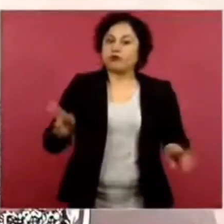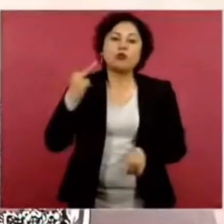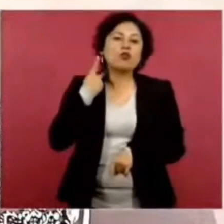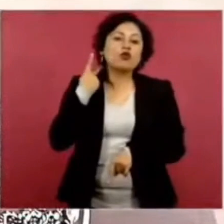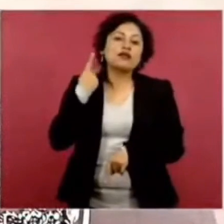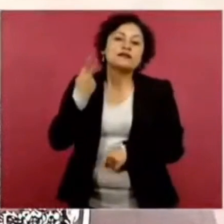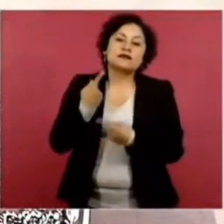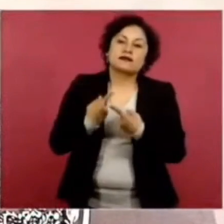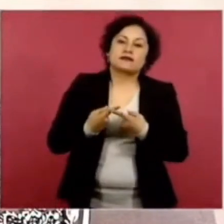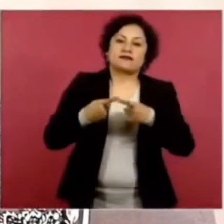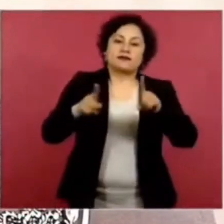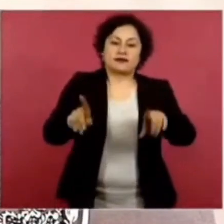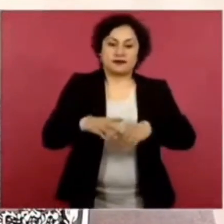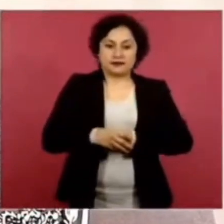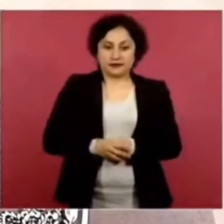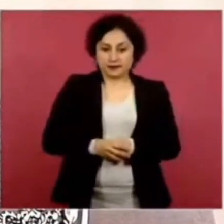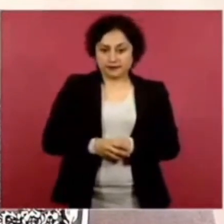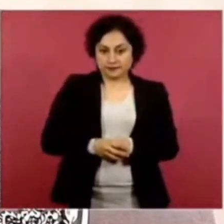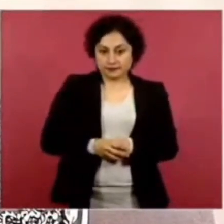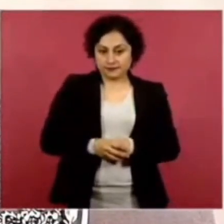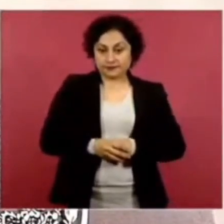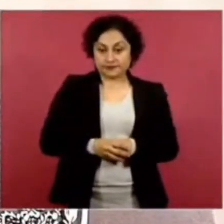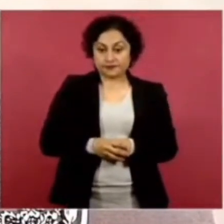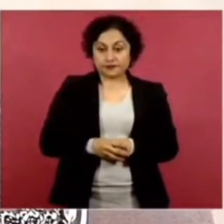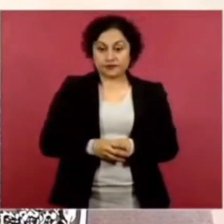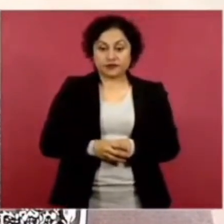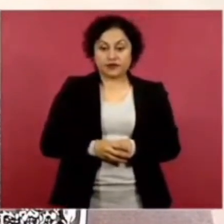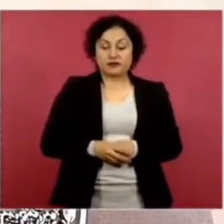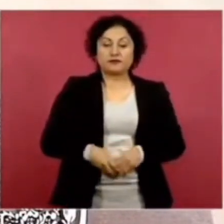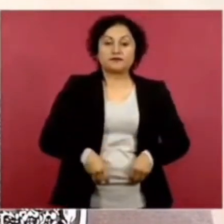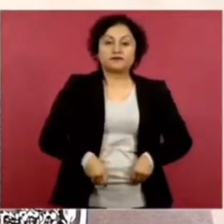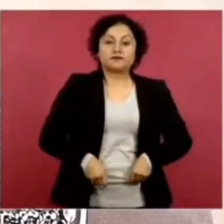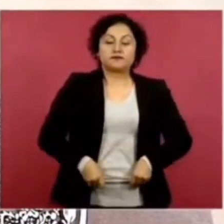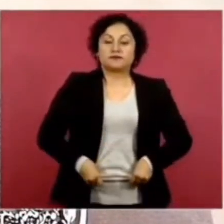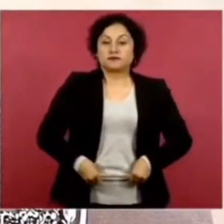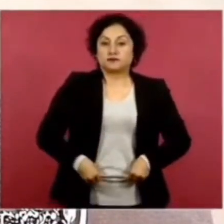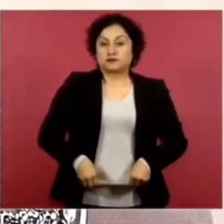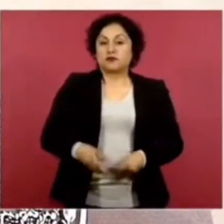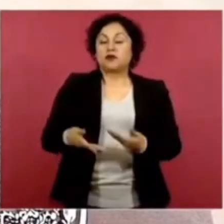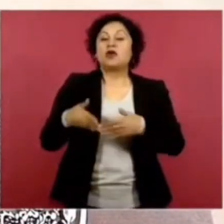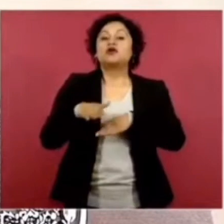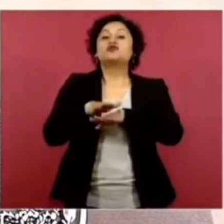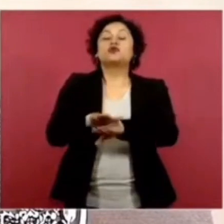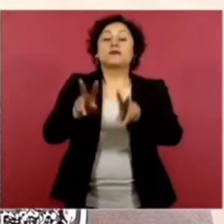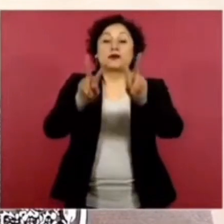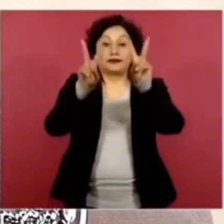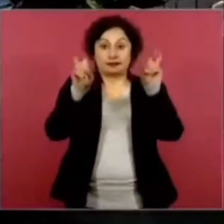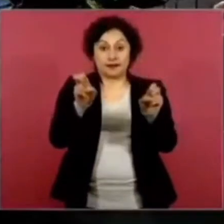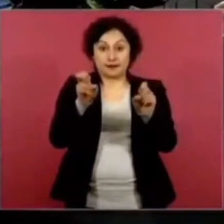resultados. No, lo de cómo vamos en homicidios.